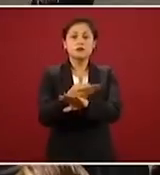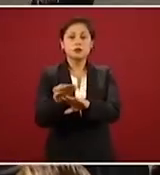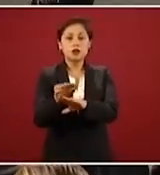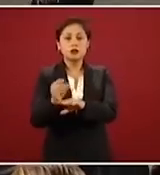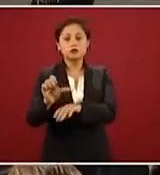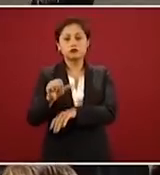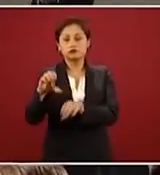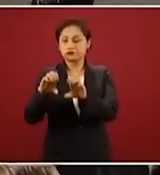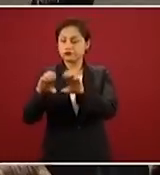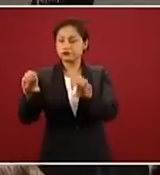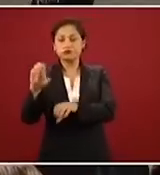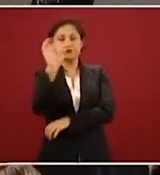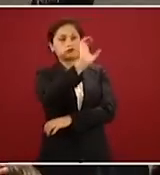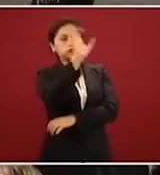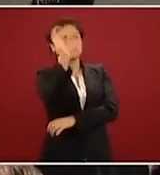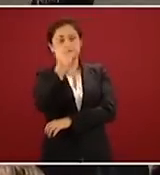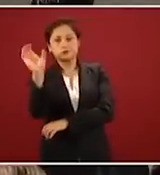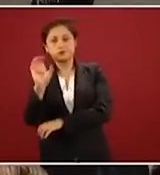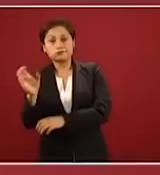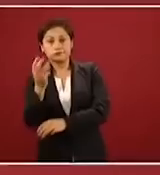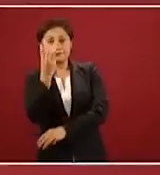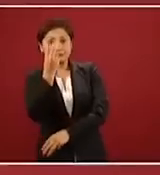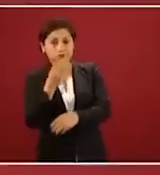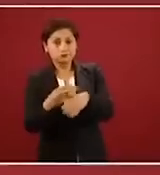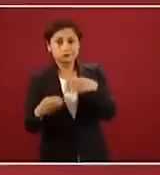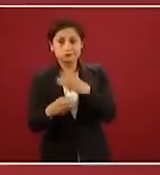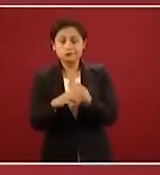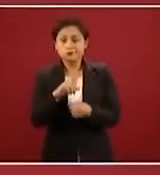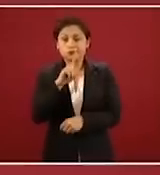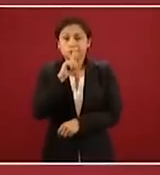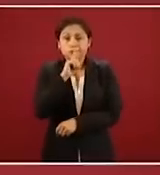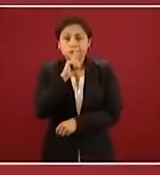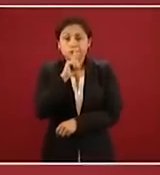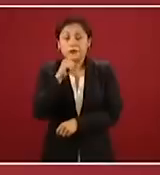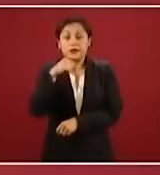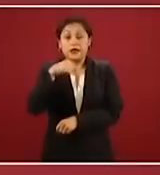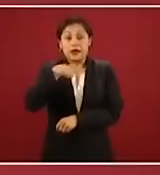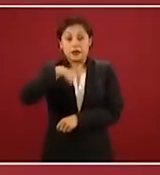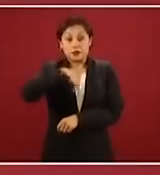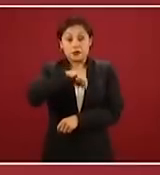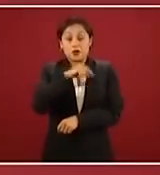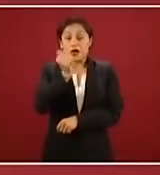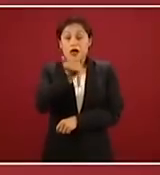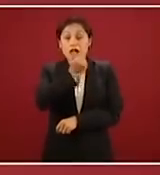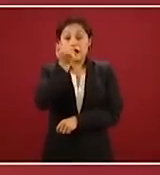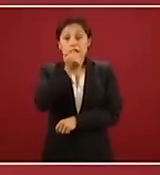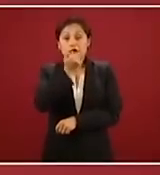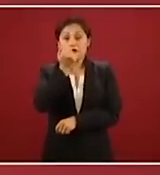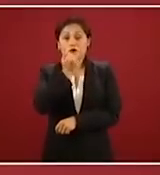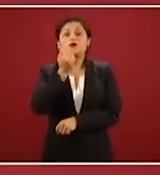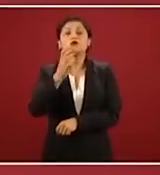el alumno, un lápiz y una libreta.